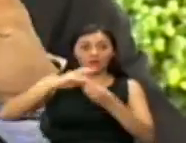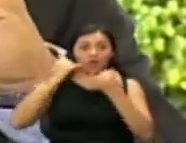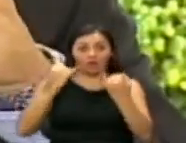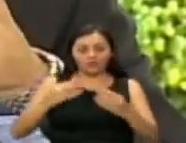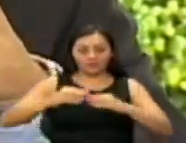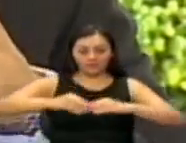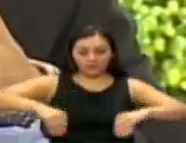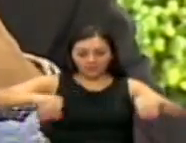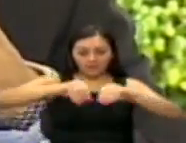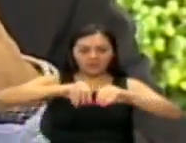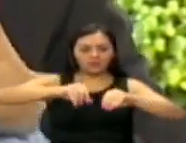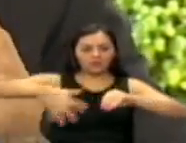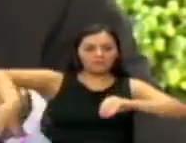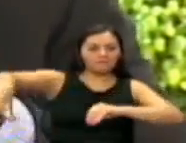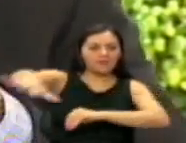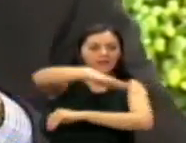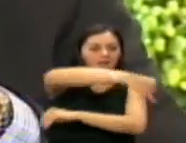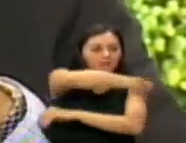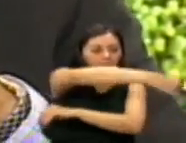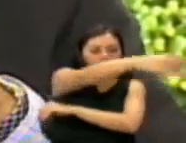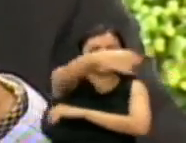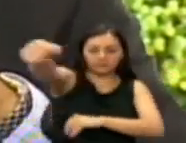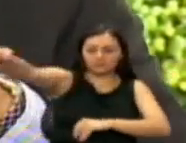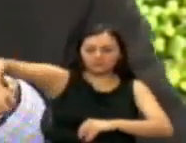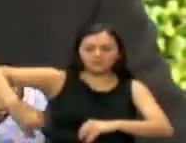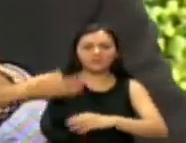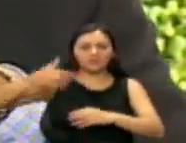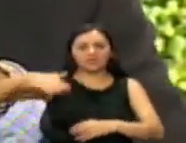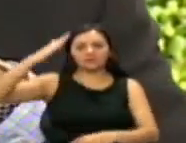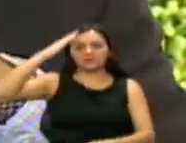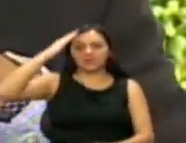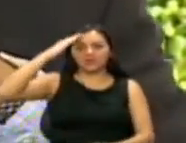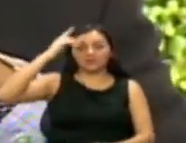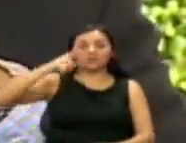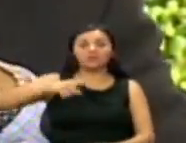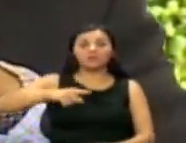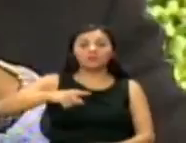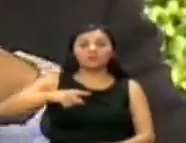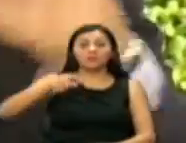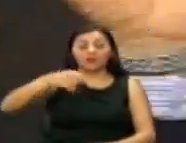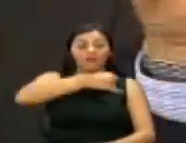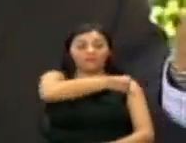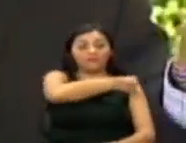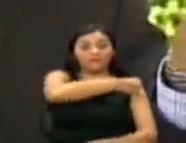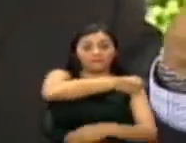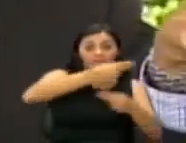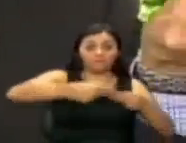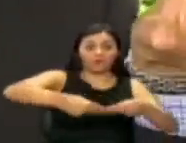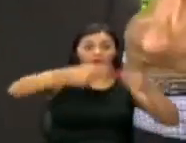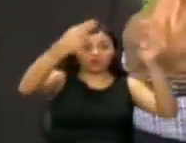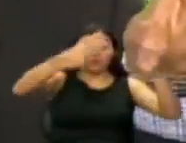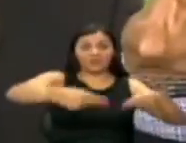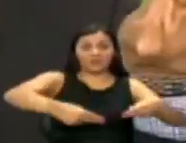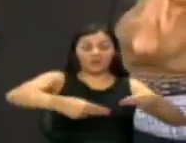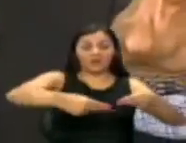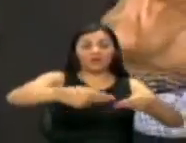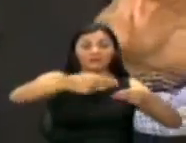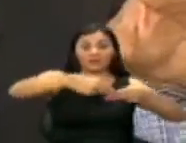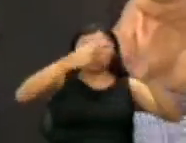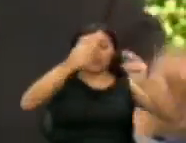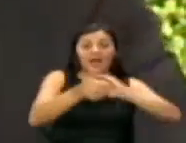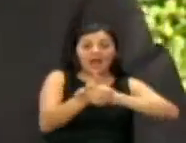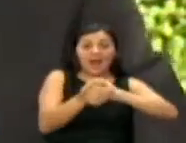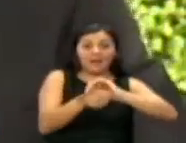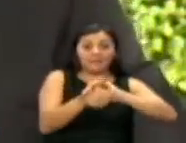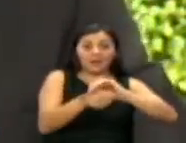marítimas, perfectamente establecidas. Sepan ustedes que tenemos frontera marítima hasta con Costa Rica, por el archipiélago de Galápagos y el archipiélago, la